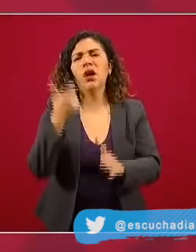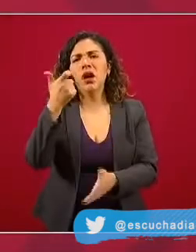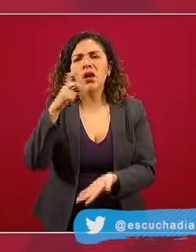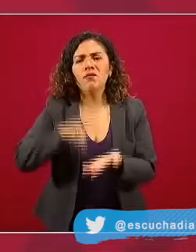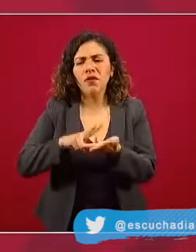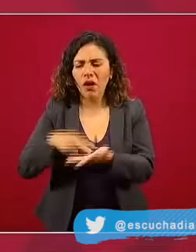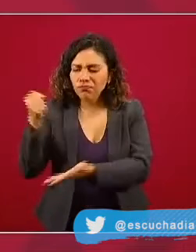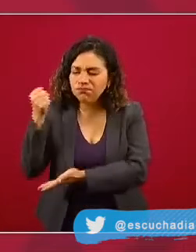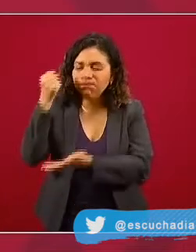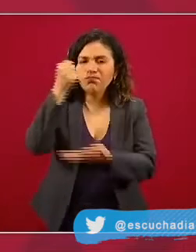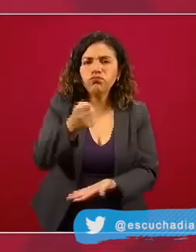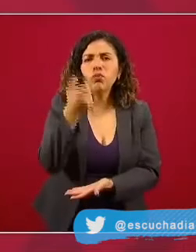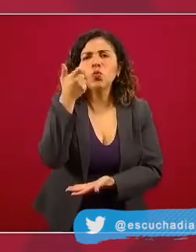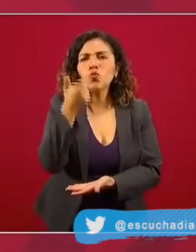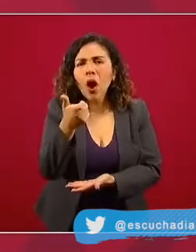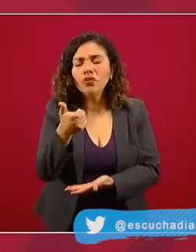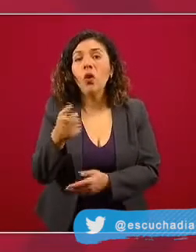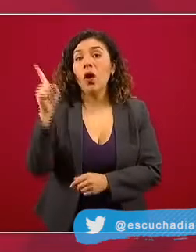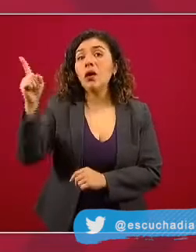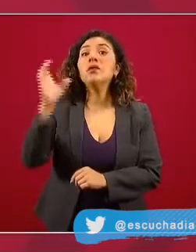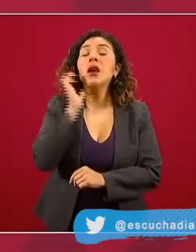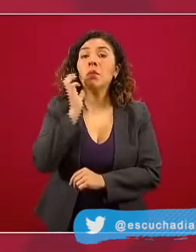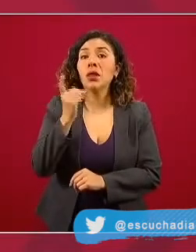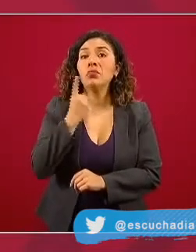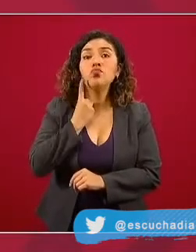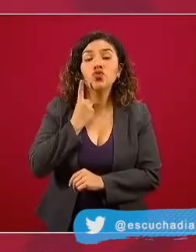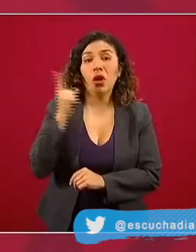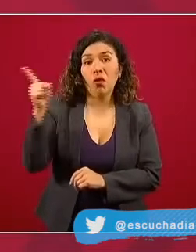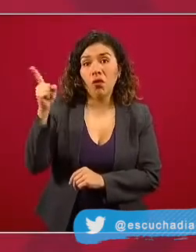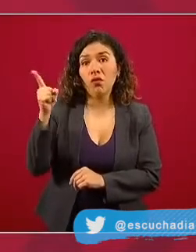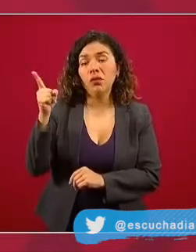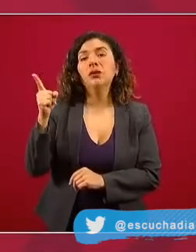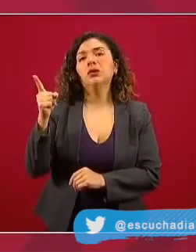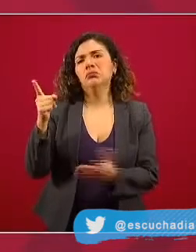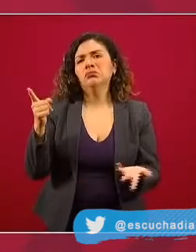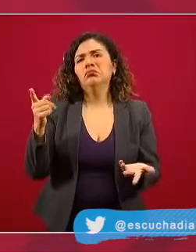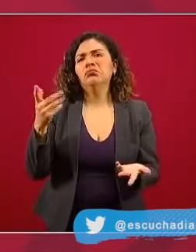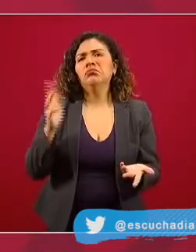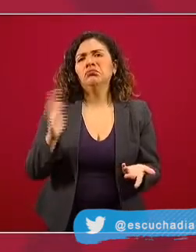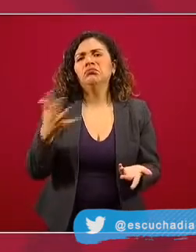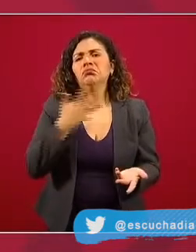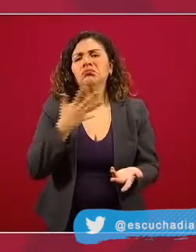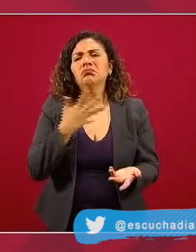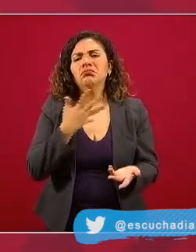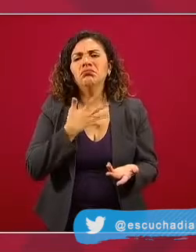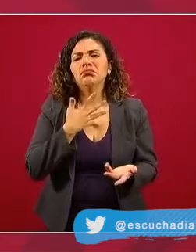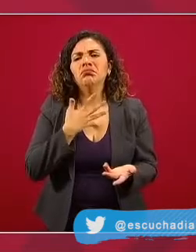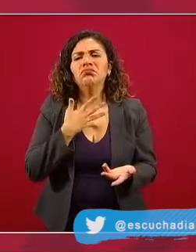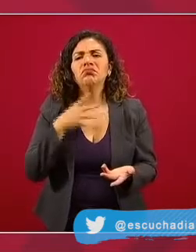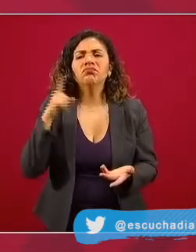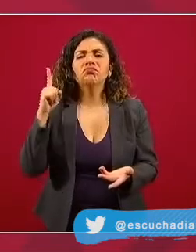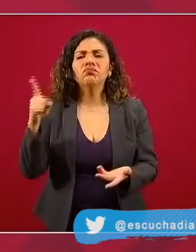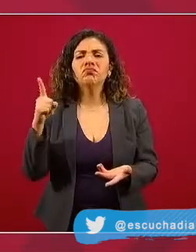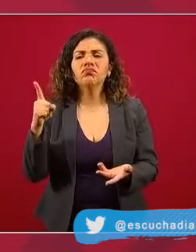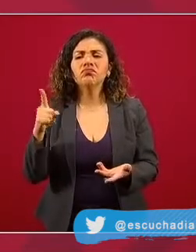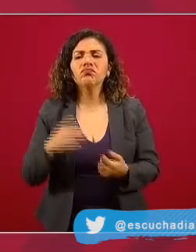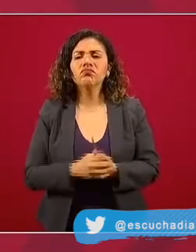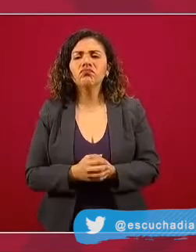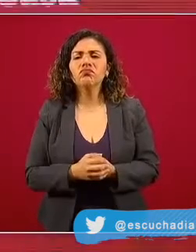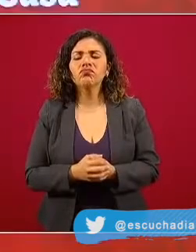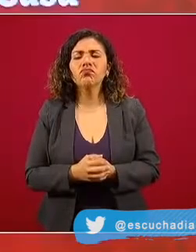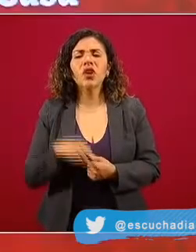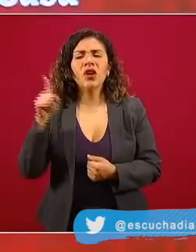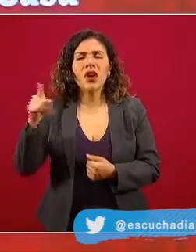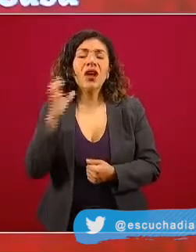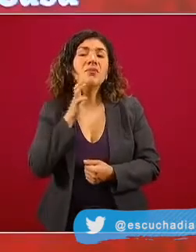de captura de exfuncionarios de la Policía Federal obedece a retiro de efectivos sin justificación y sin comprobación, lo que significa un